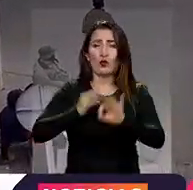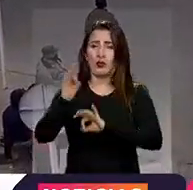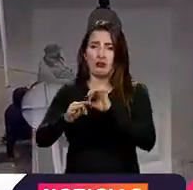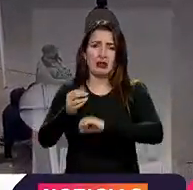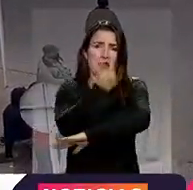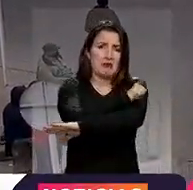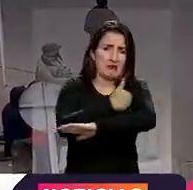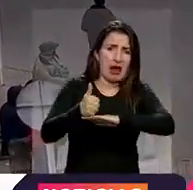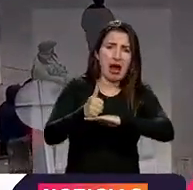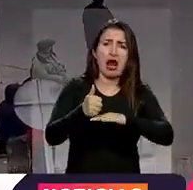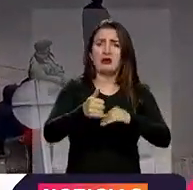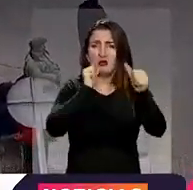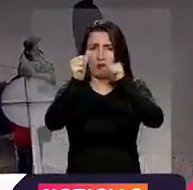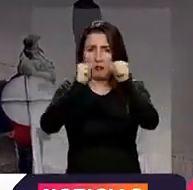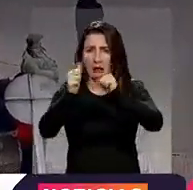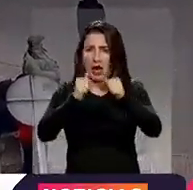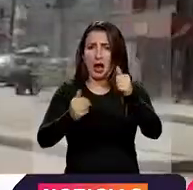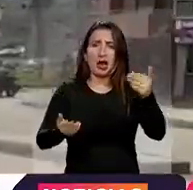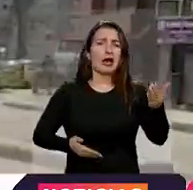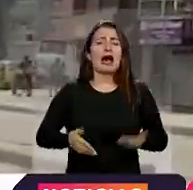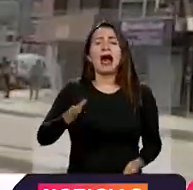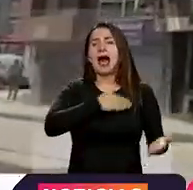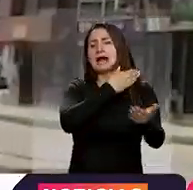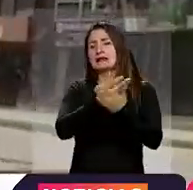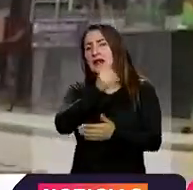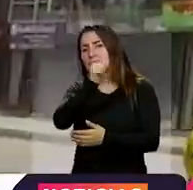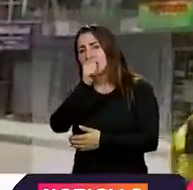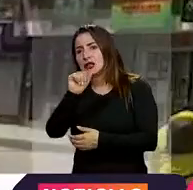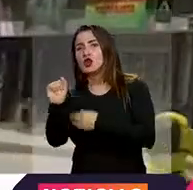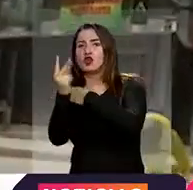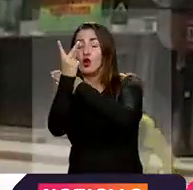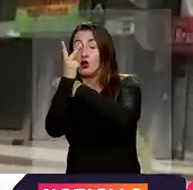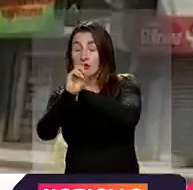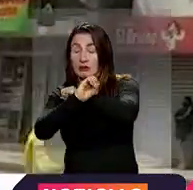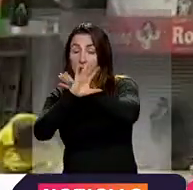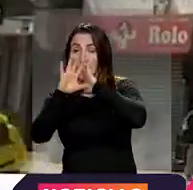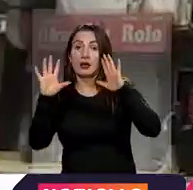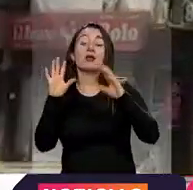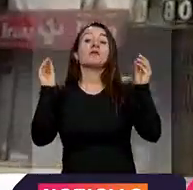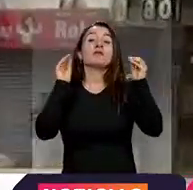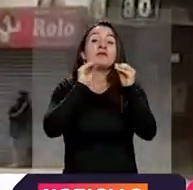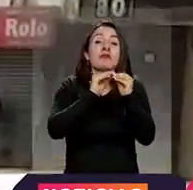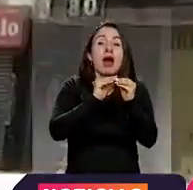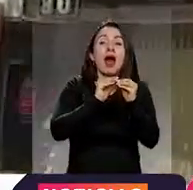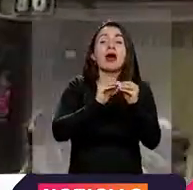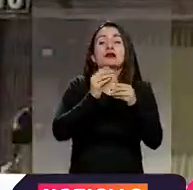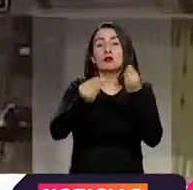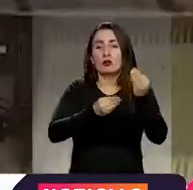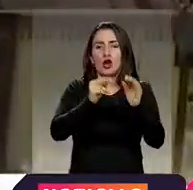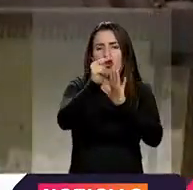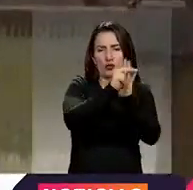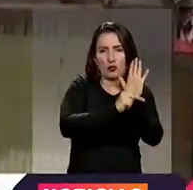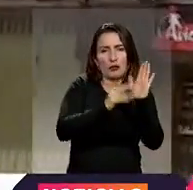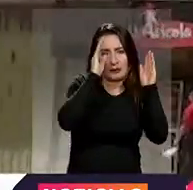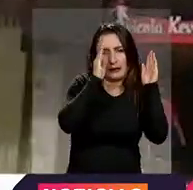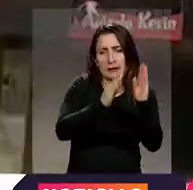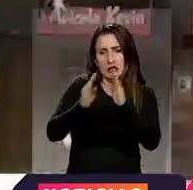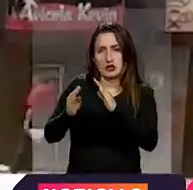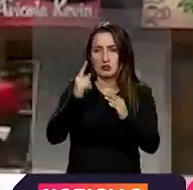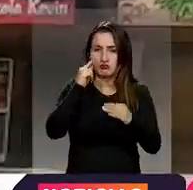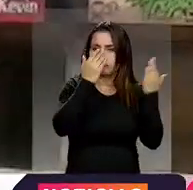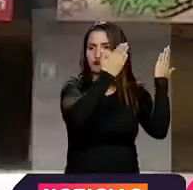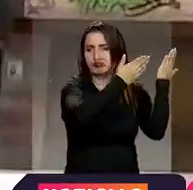funcionar hasta las 10 de la noche hasta las dos de la madrugada respectivamente también deben cumplir con normas sanitarias en atención al público